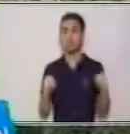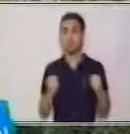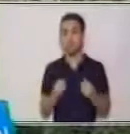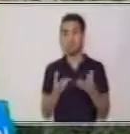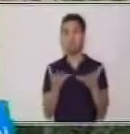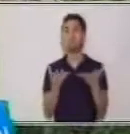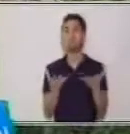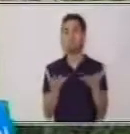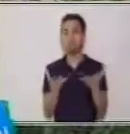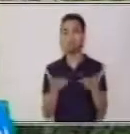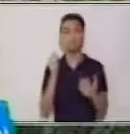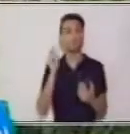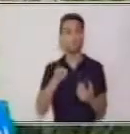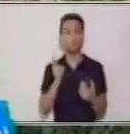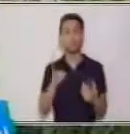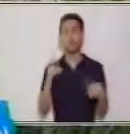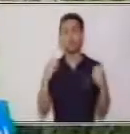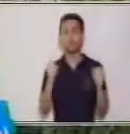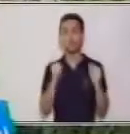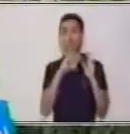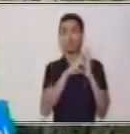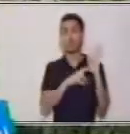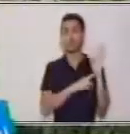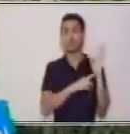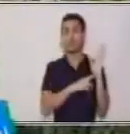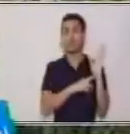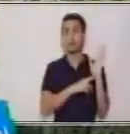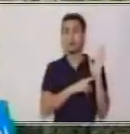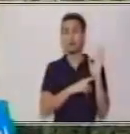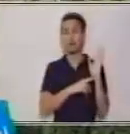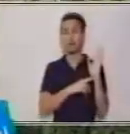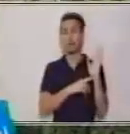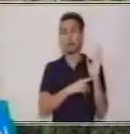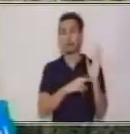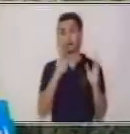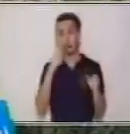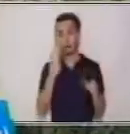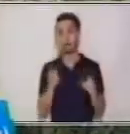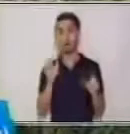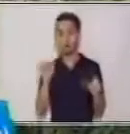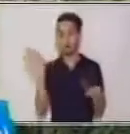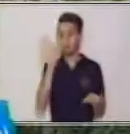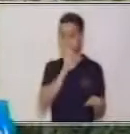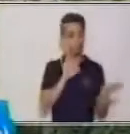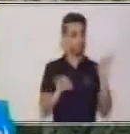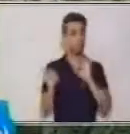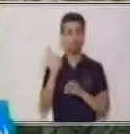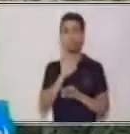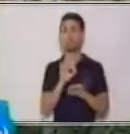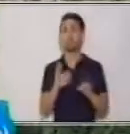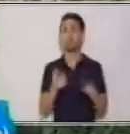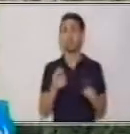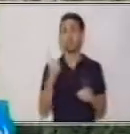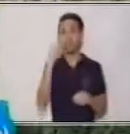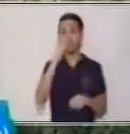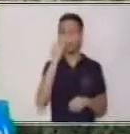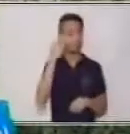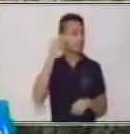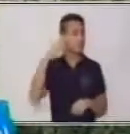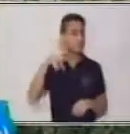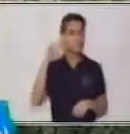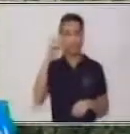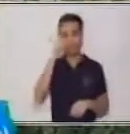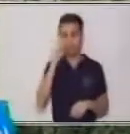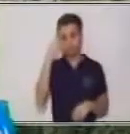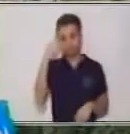desarrollar, siempre aplicando la regla, pero pudiendo alternar lo que son los signos en la operación que